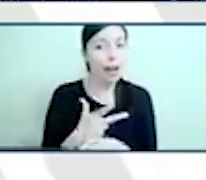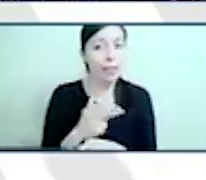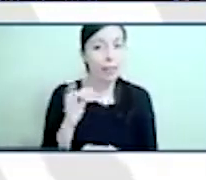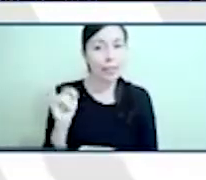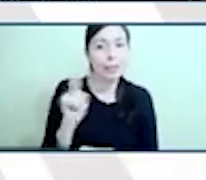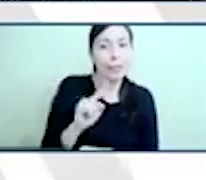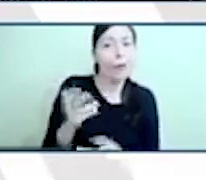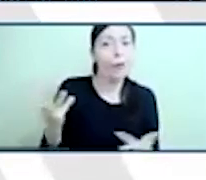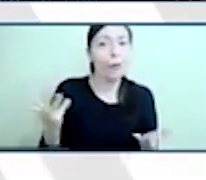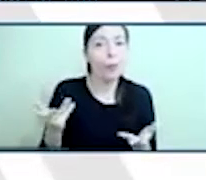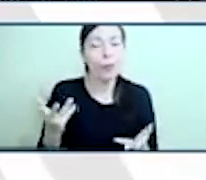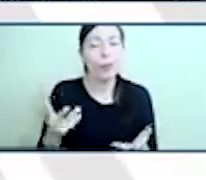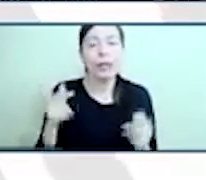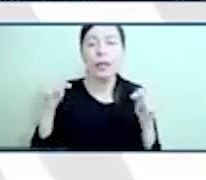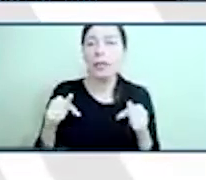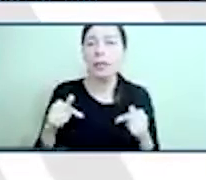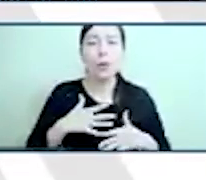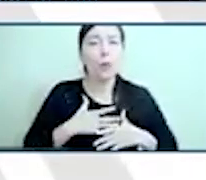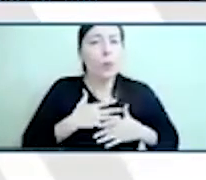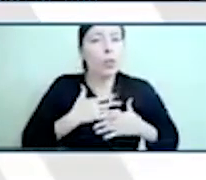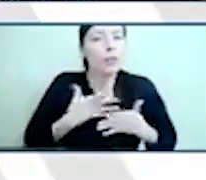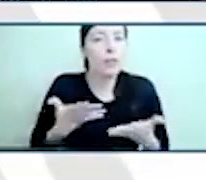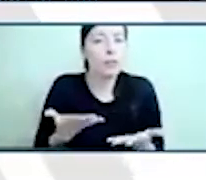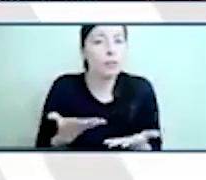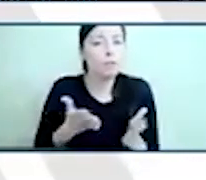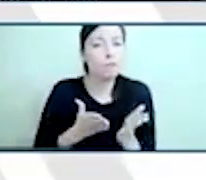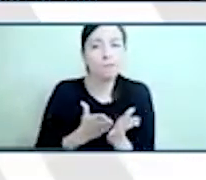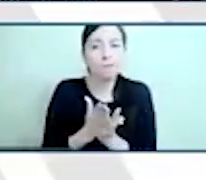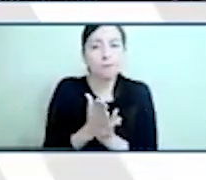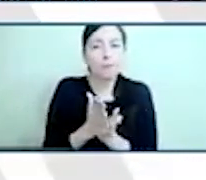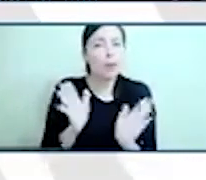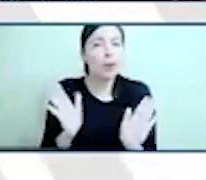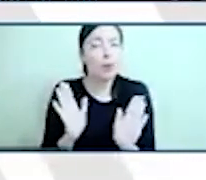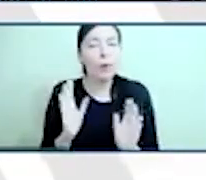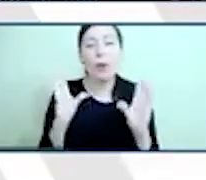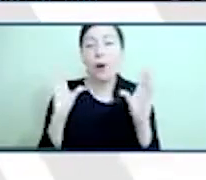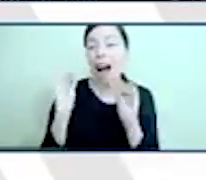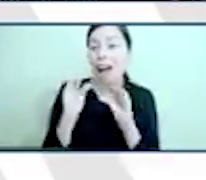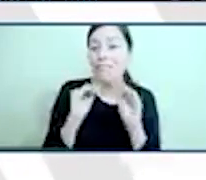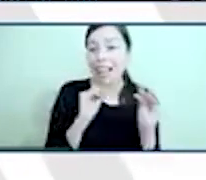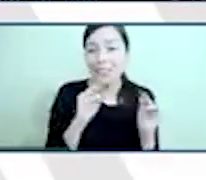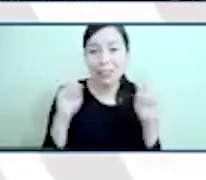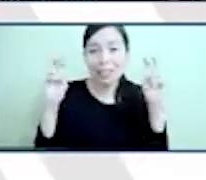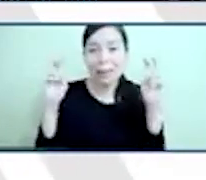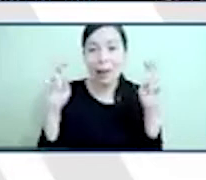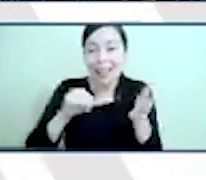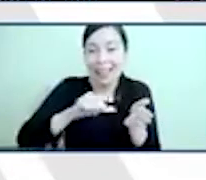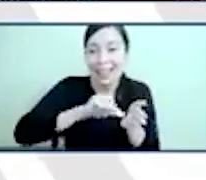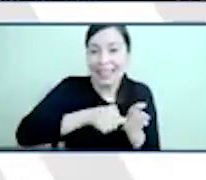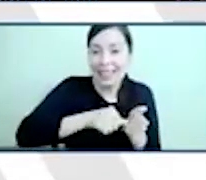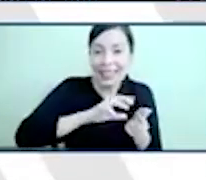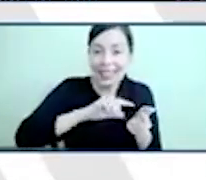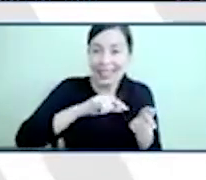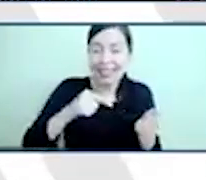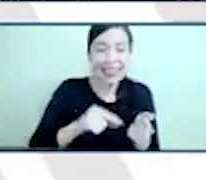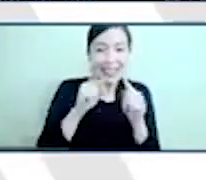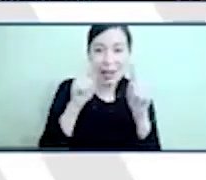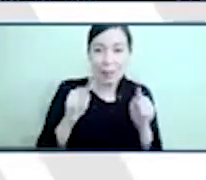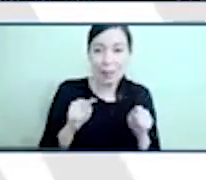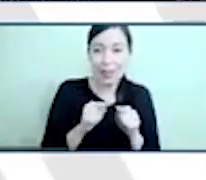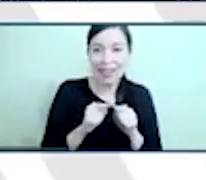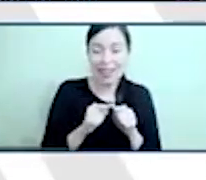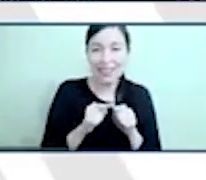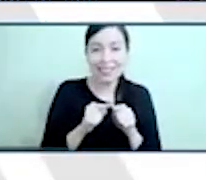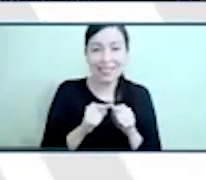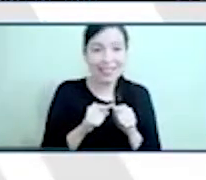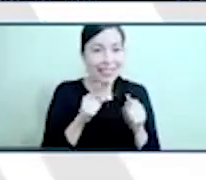parte, que últimamente ando hablando mucho de estampillas, parte por unas estampillas precisamente,